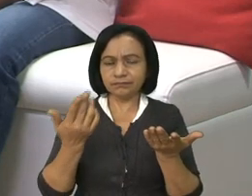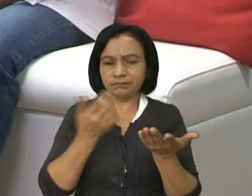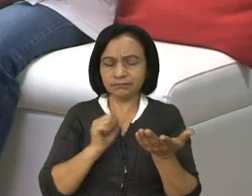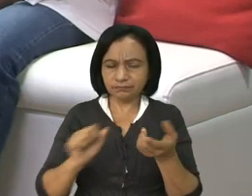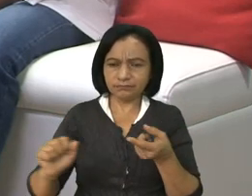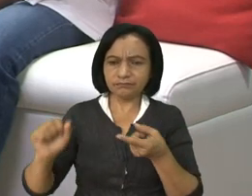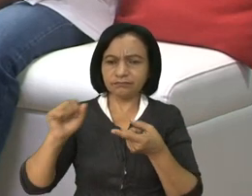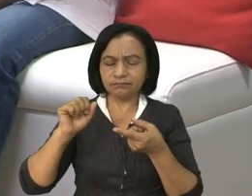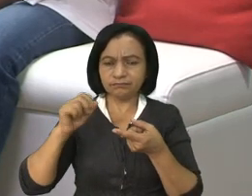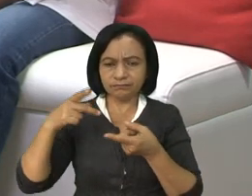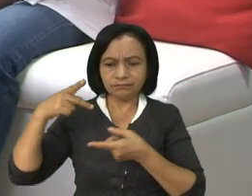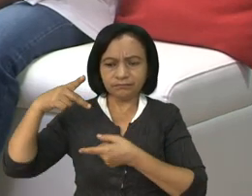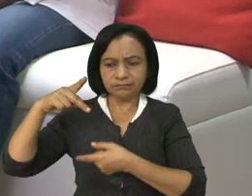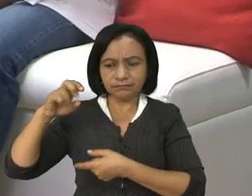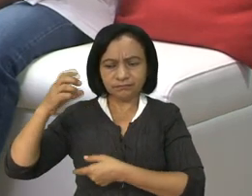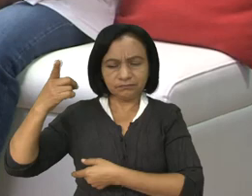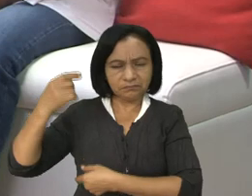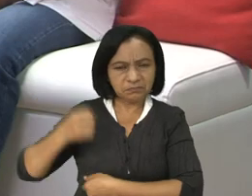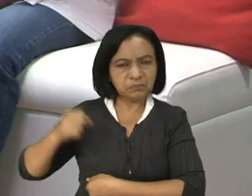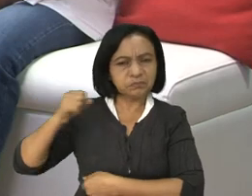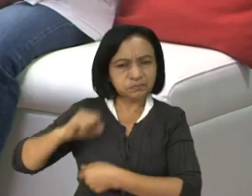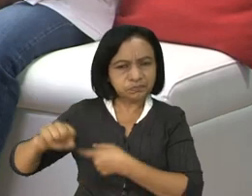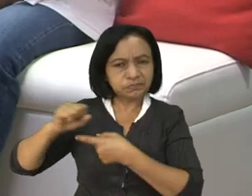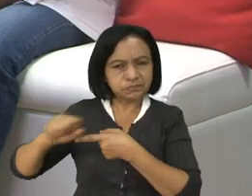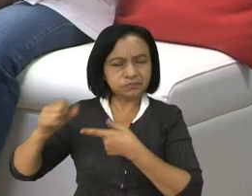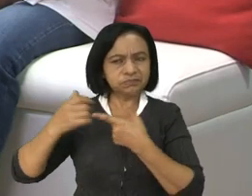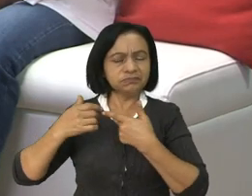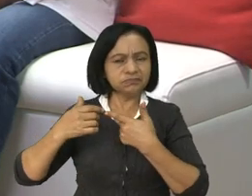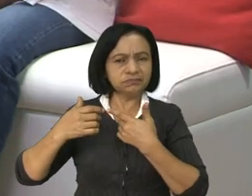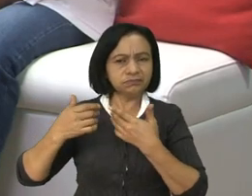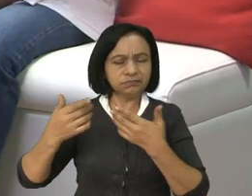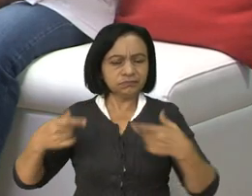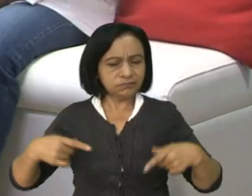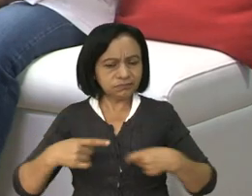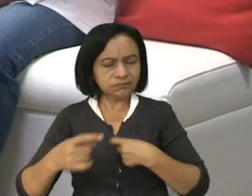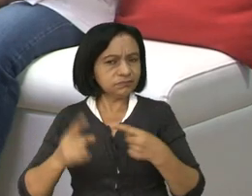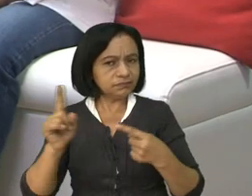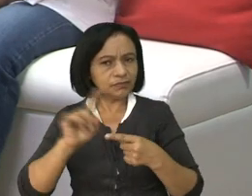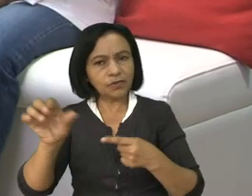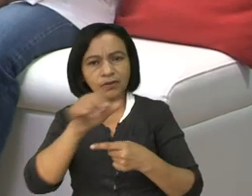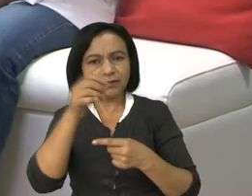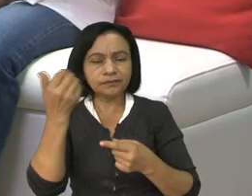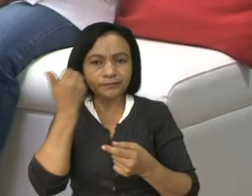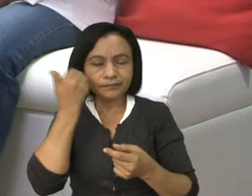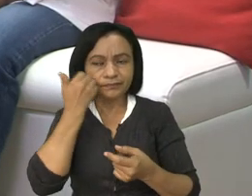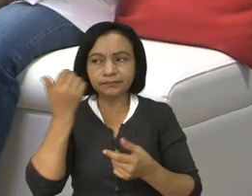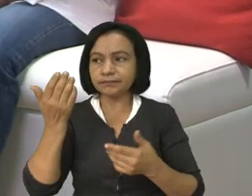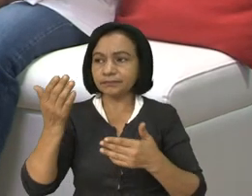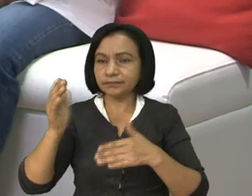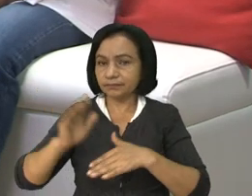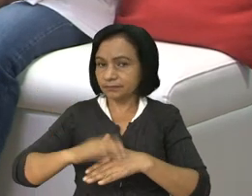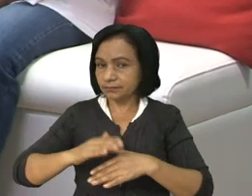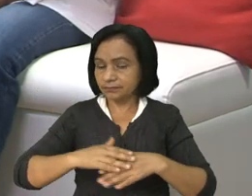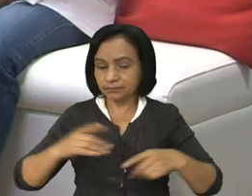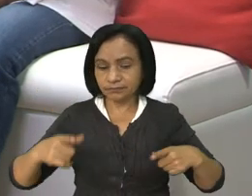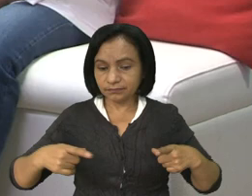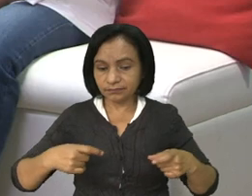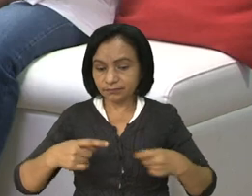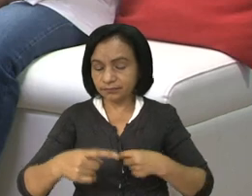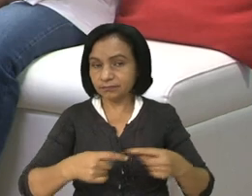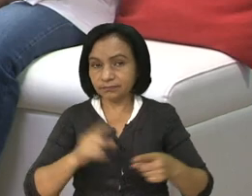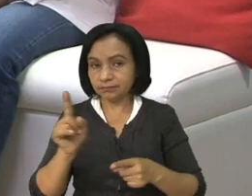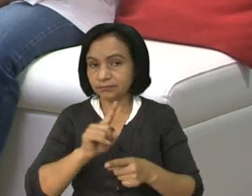tirándome muchos gases y no necesariamente puede ser por los parásitos también. Así es. Es decir, los cólicos no es sinónimo de parásito.